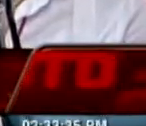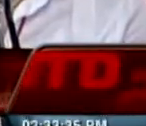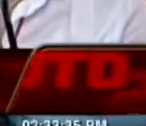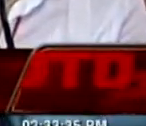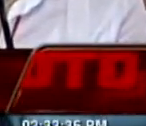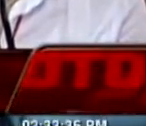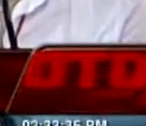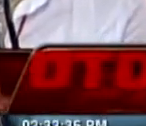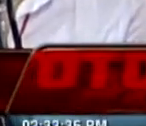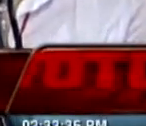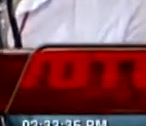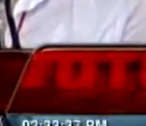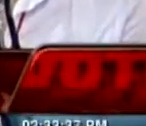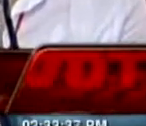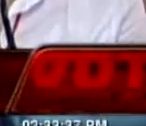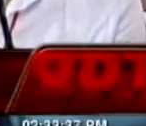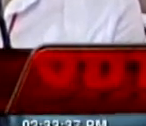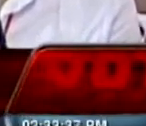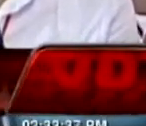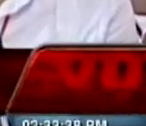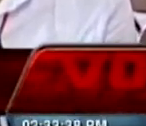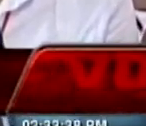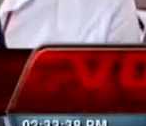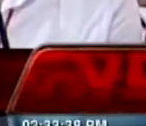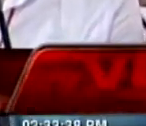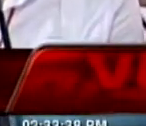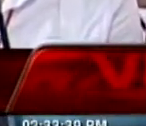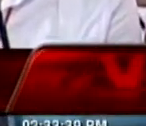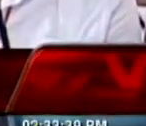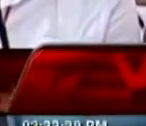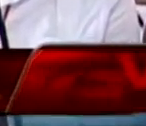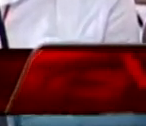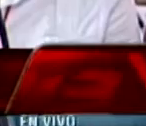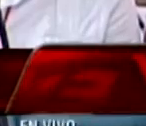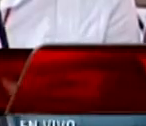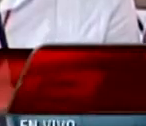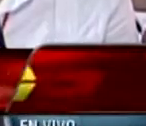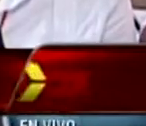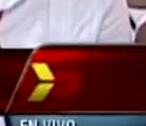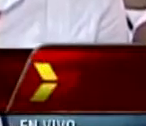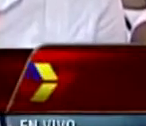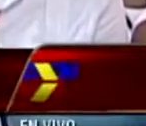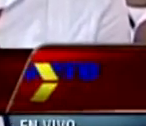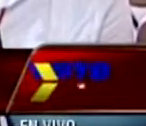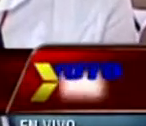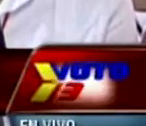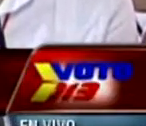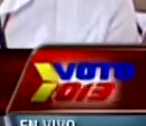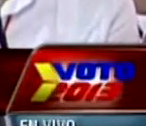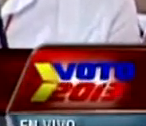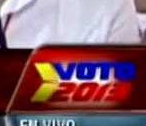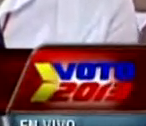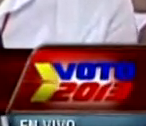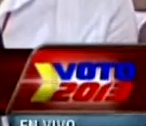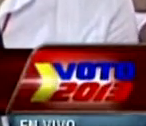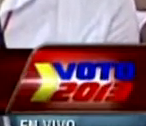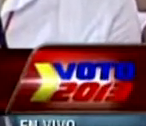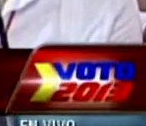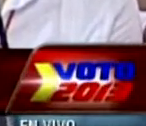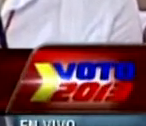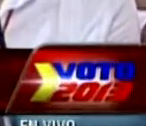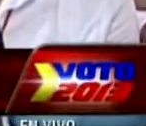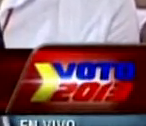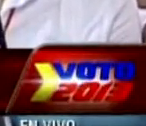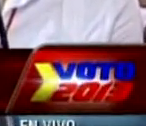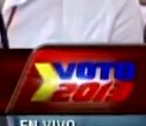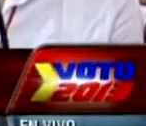la afluencia de votantes en estas elecciones? Aparentemente hay una menor asistencia que en las